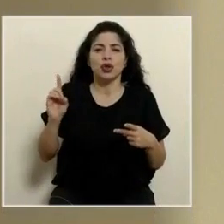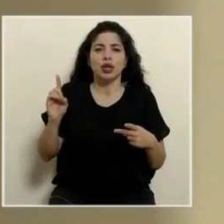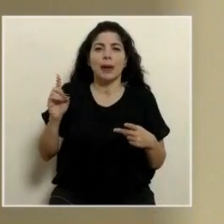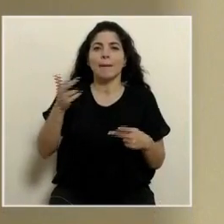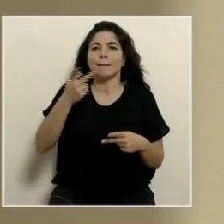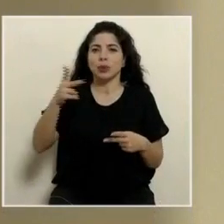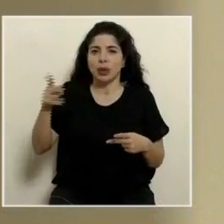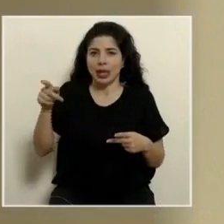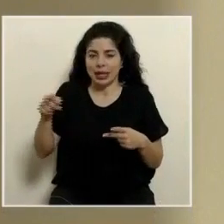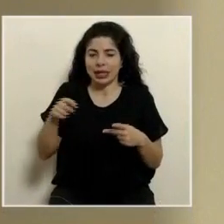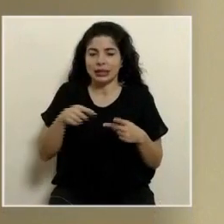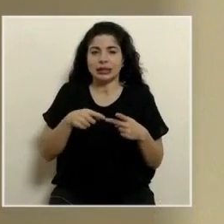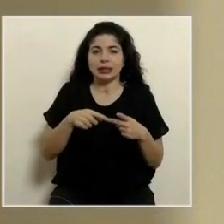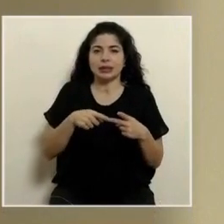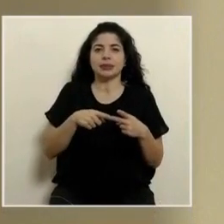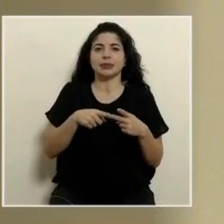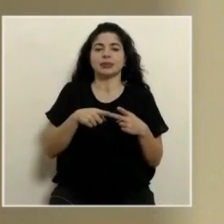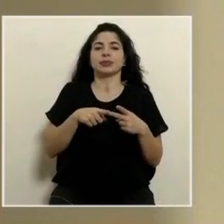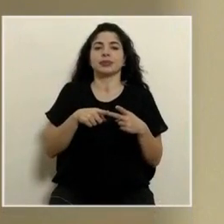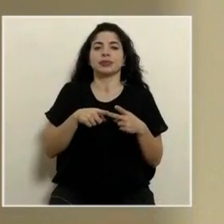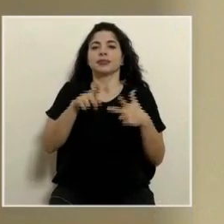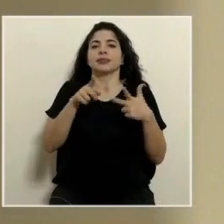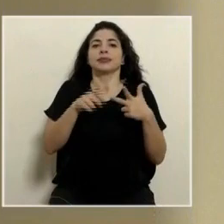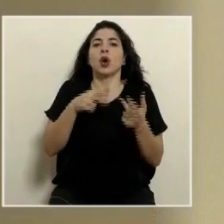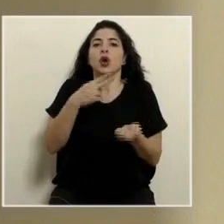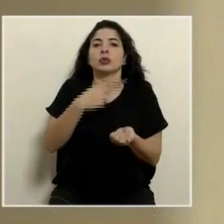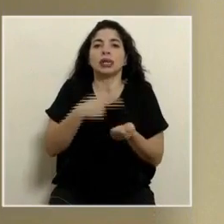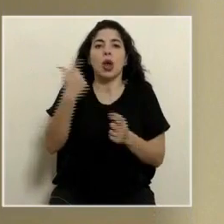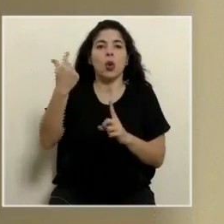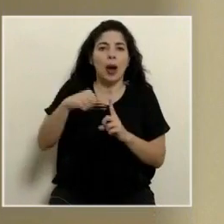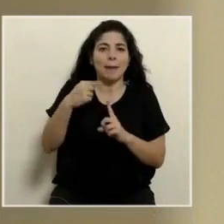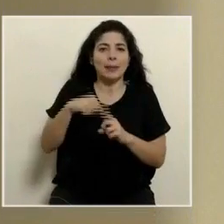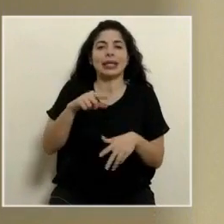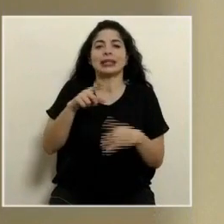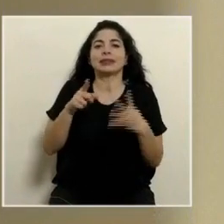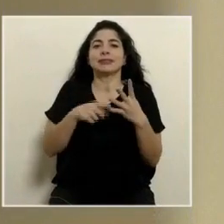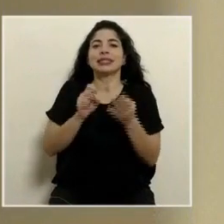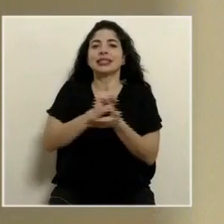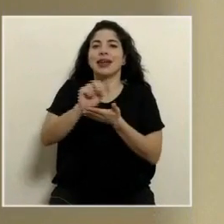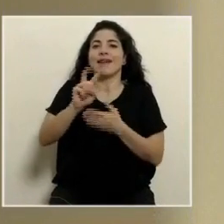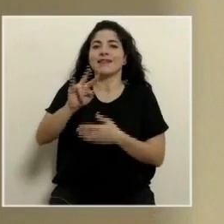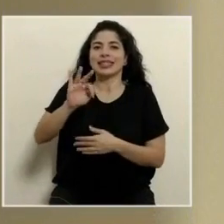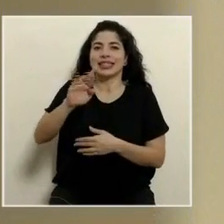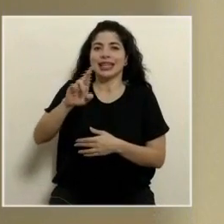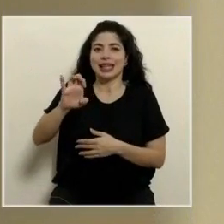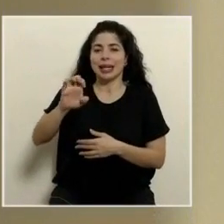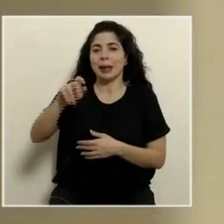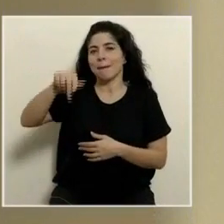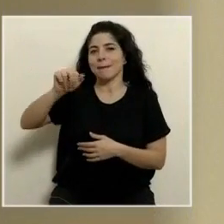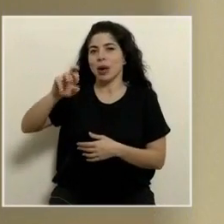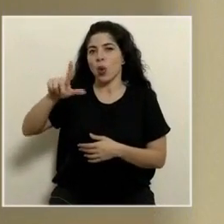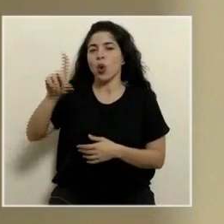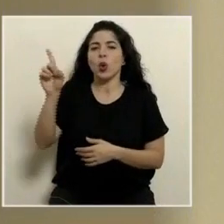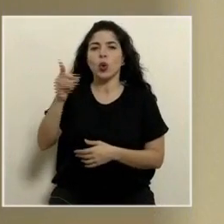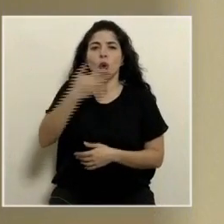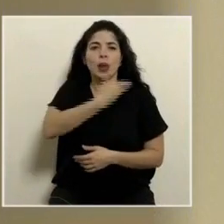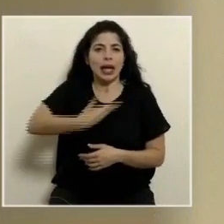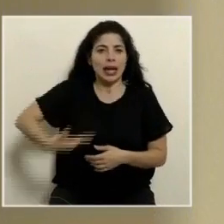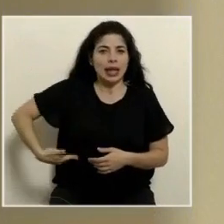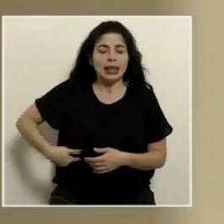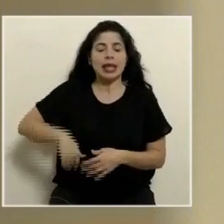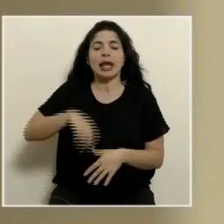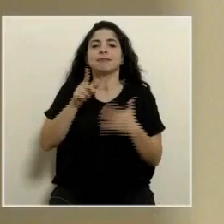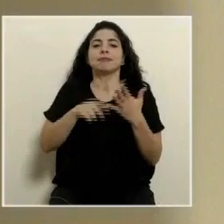en Punta Arenas, el Hospital de Guapiles, el Hospital San Vicente de Paúl en Heredia,